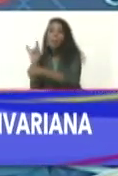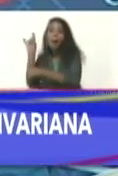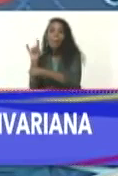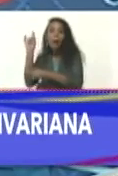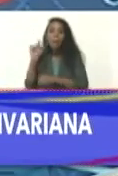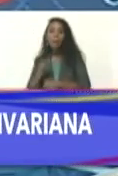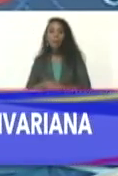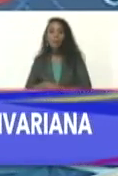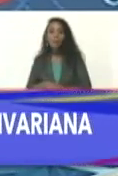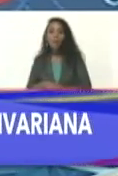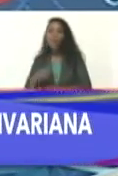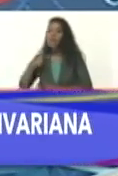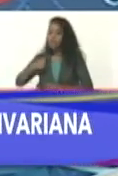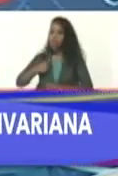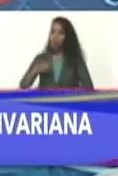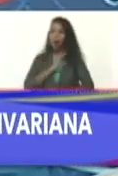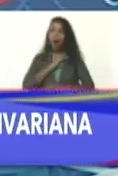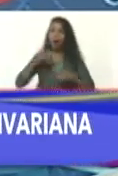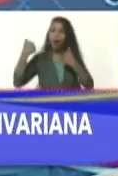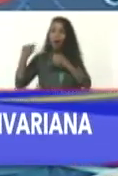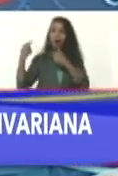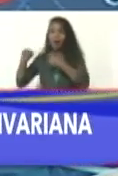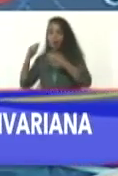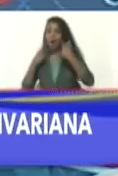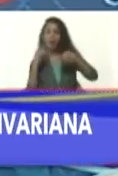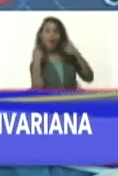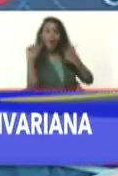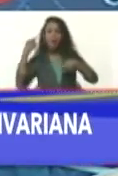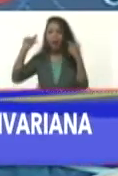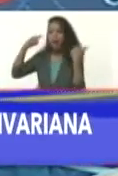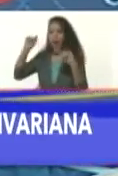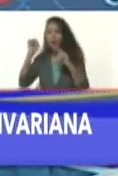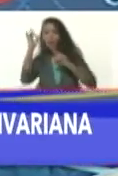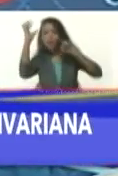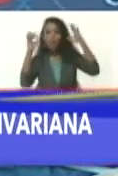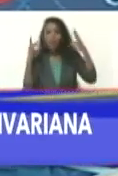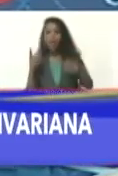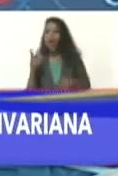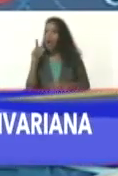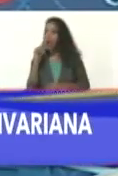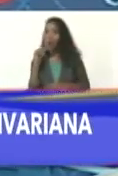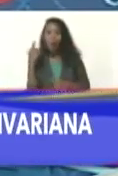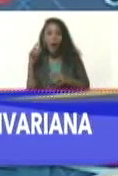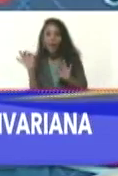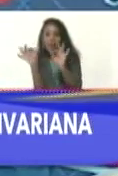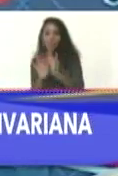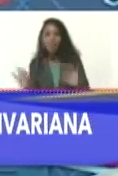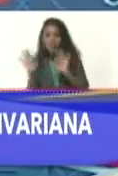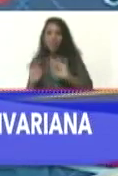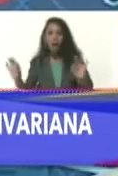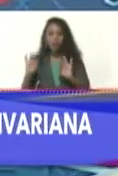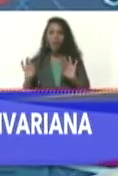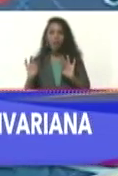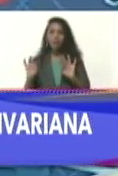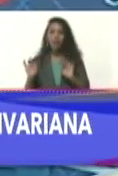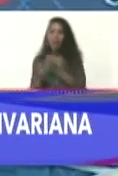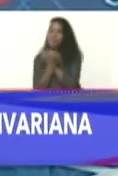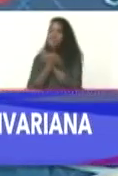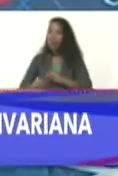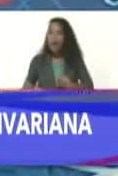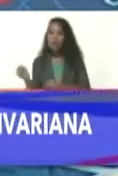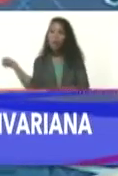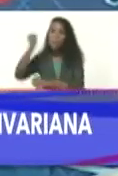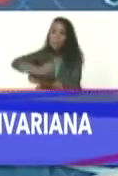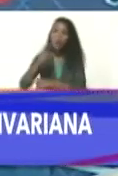Le han dicho que tienen tal cosa, que tienen aquello y no han tenido ni tienen nada. Y el fracaso y la derrota del